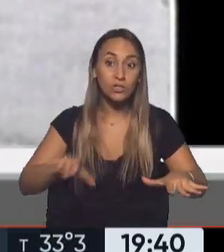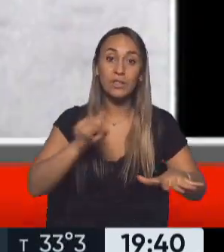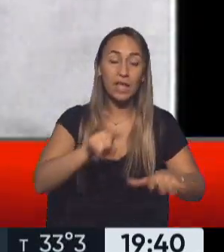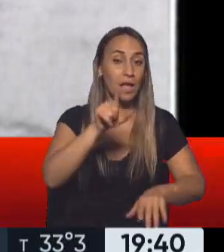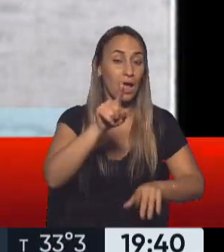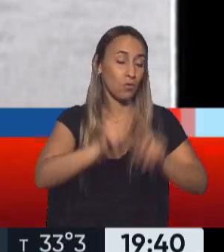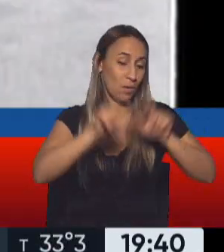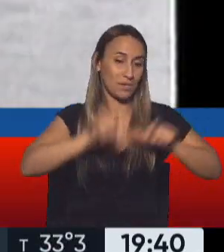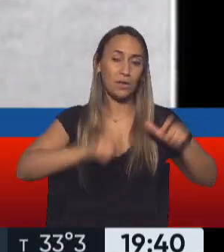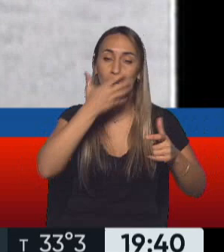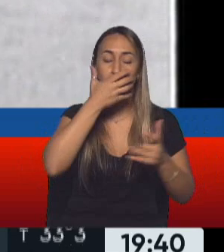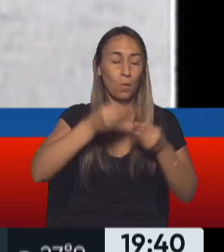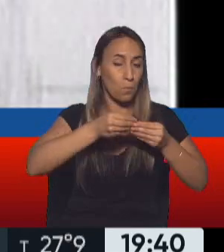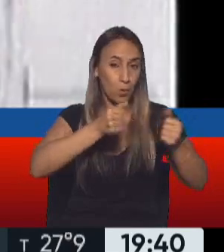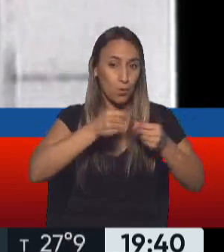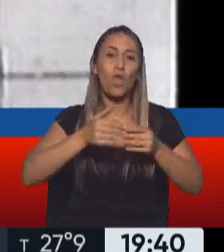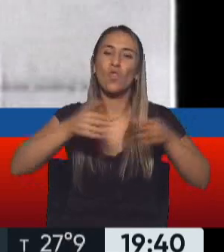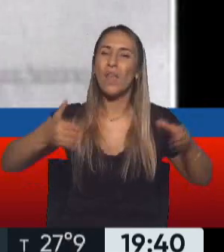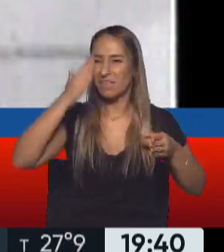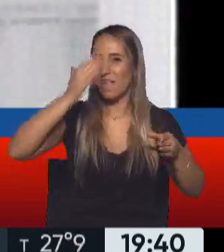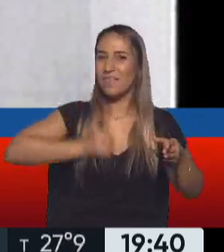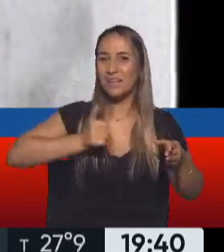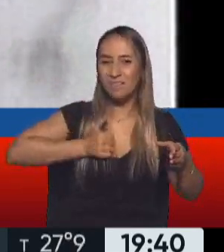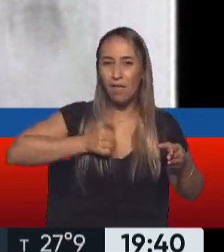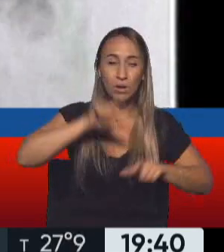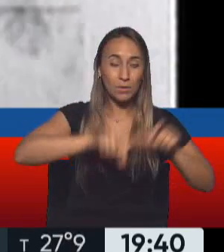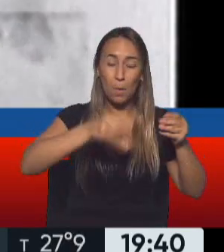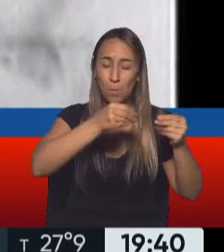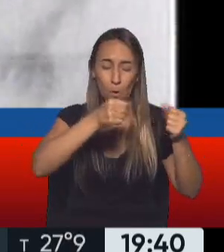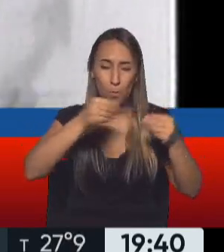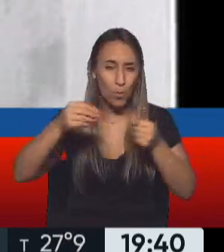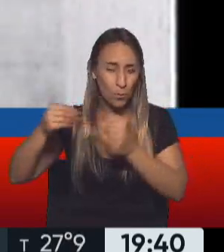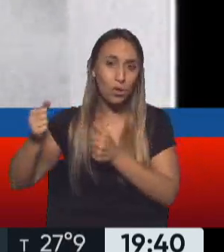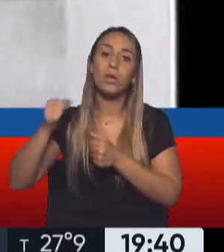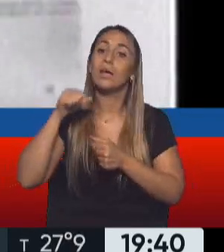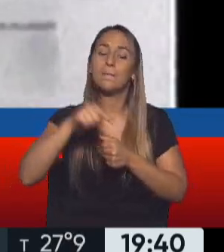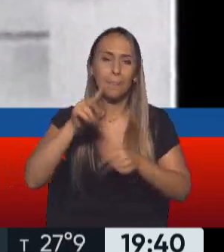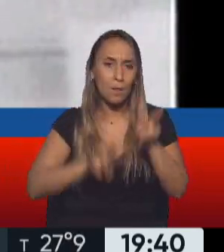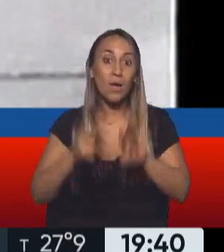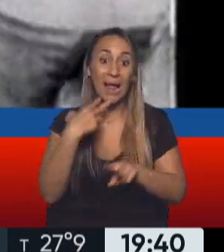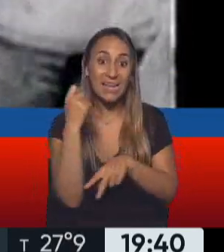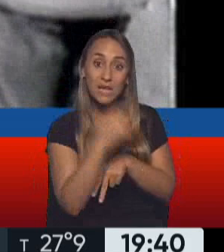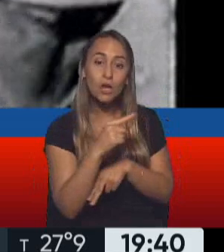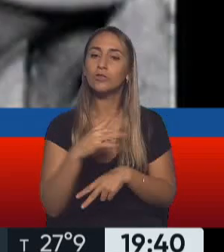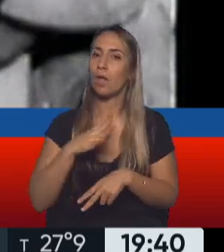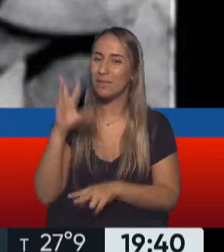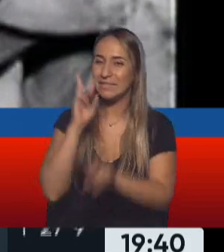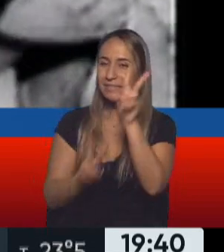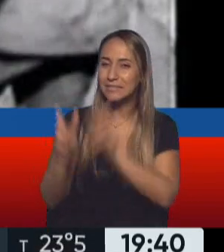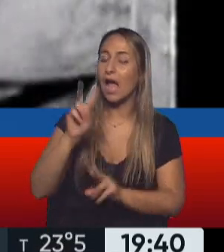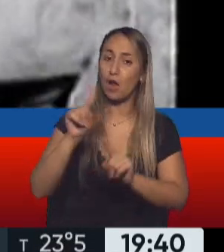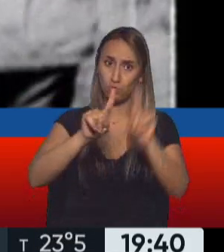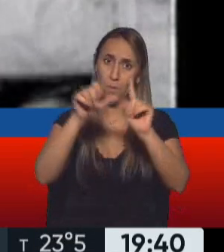personas desaparecidas en la dictadura continúa siendo una tarea pendiente en varios países de América